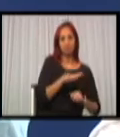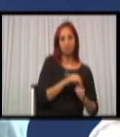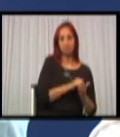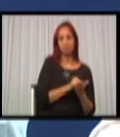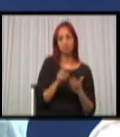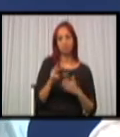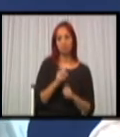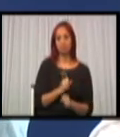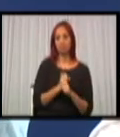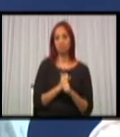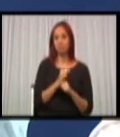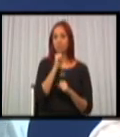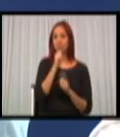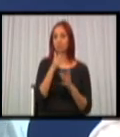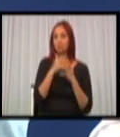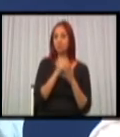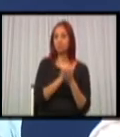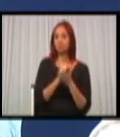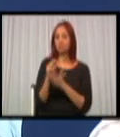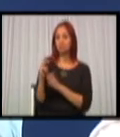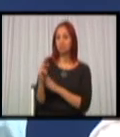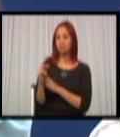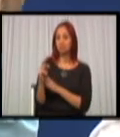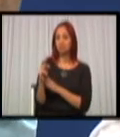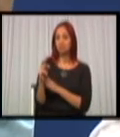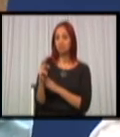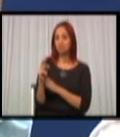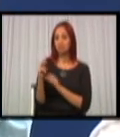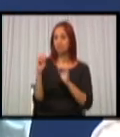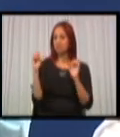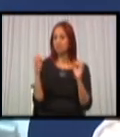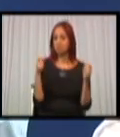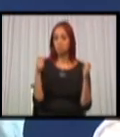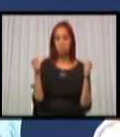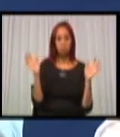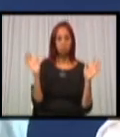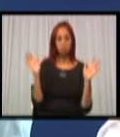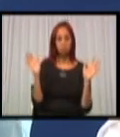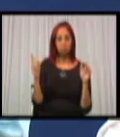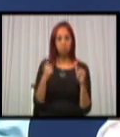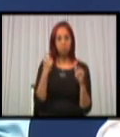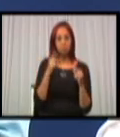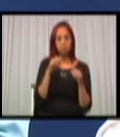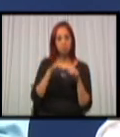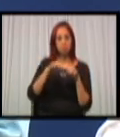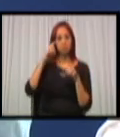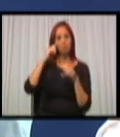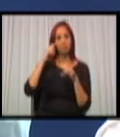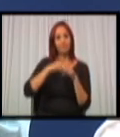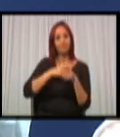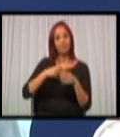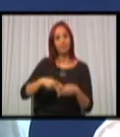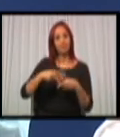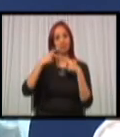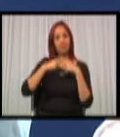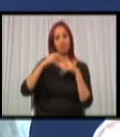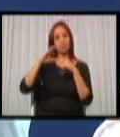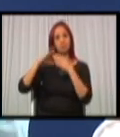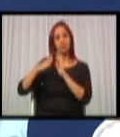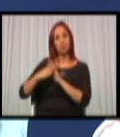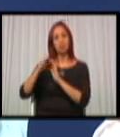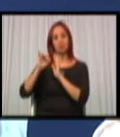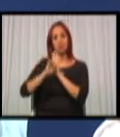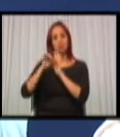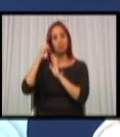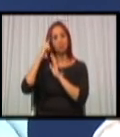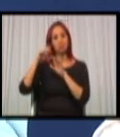Mateo seguro. No queremos un San Mateo sin control. Somos un cantón para vivir y el pueblo se identifica como un